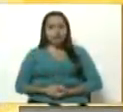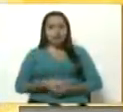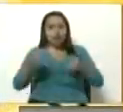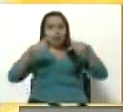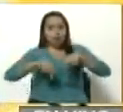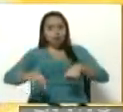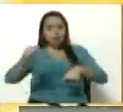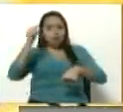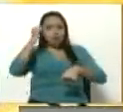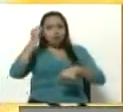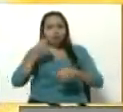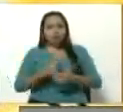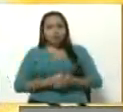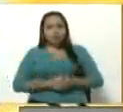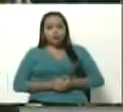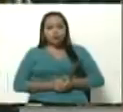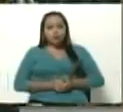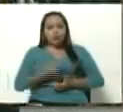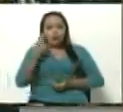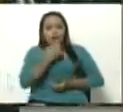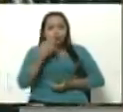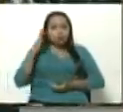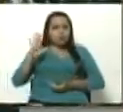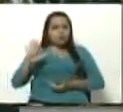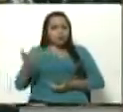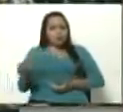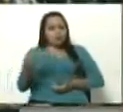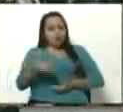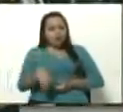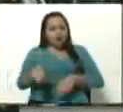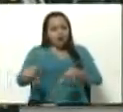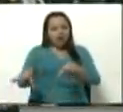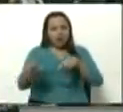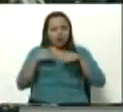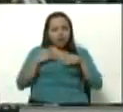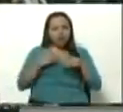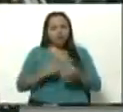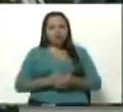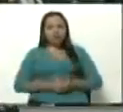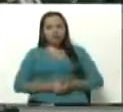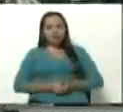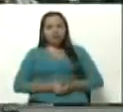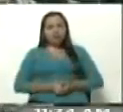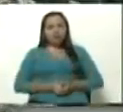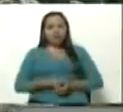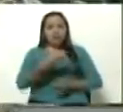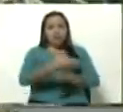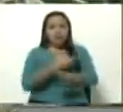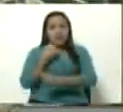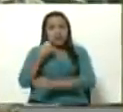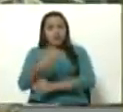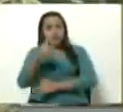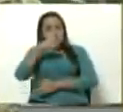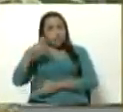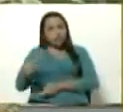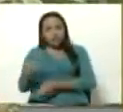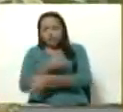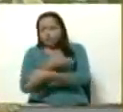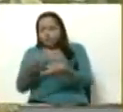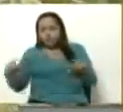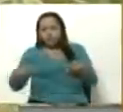hoy, un compromiso más que asumimos. En nombre, como lo dije, de este pueblo